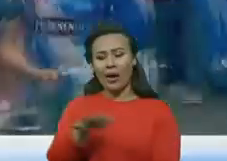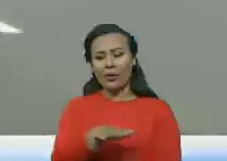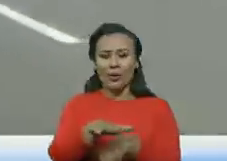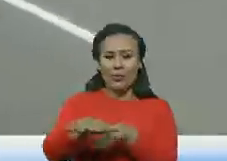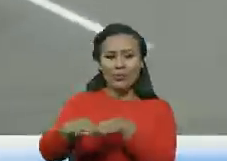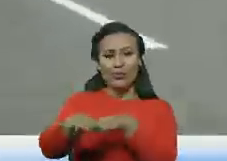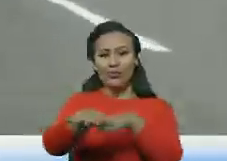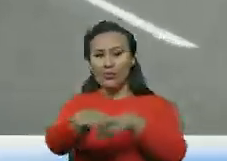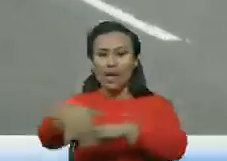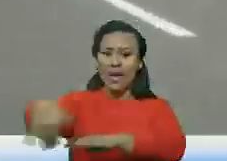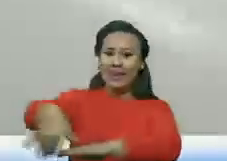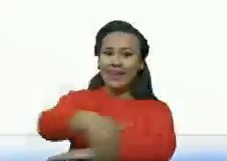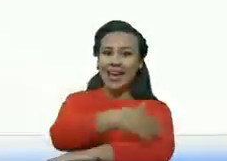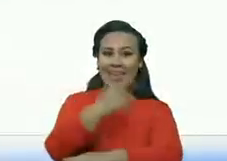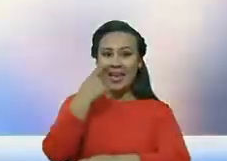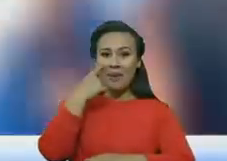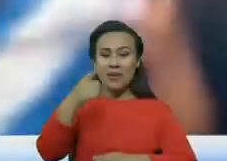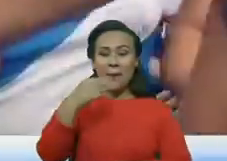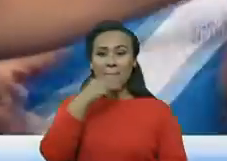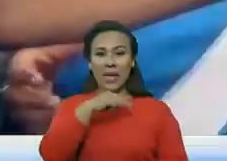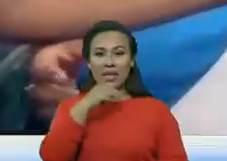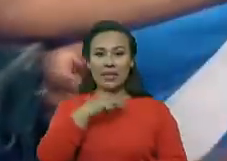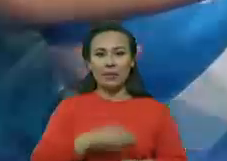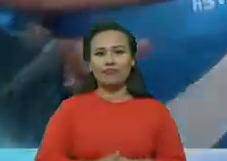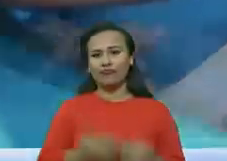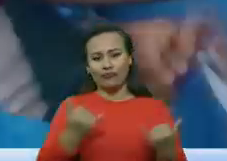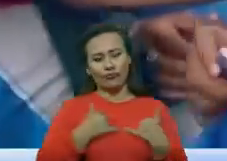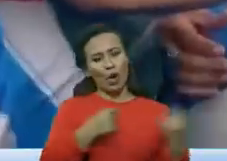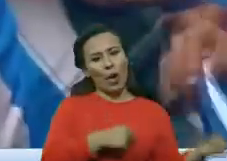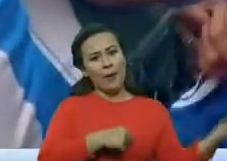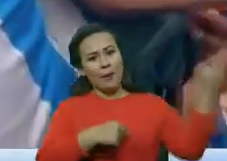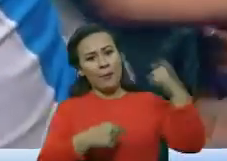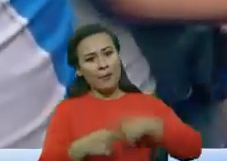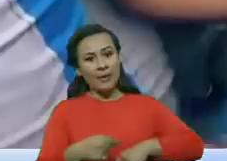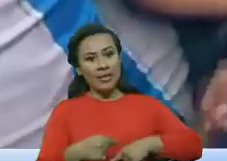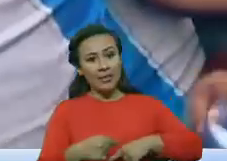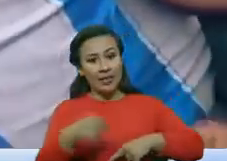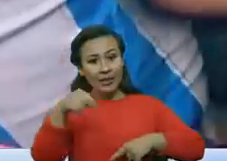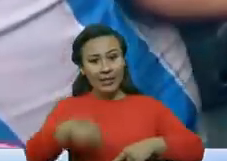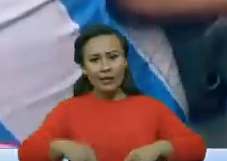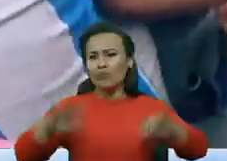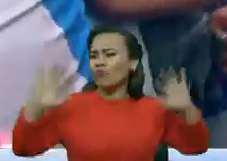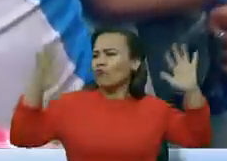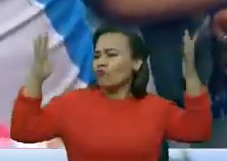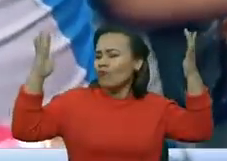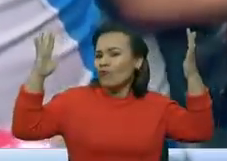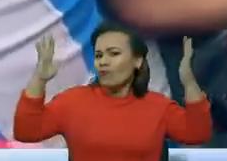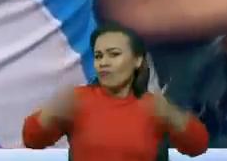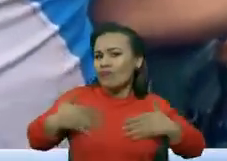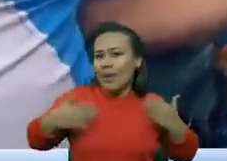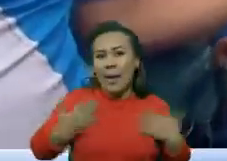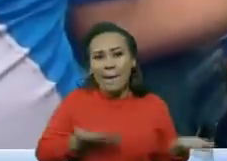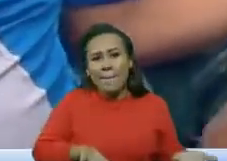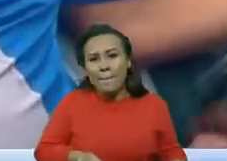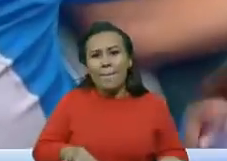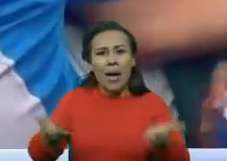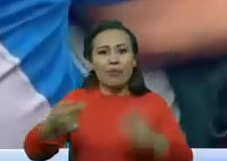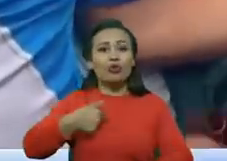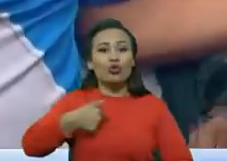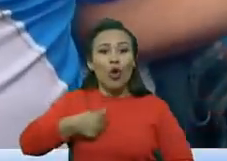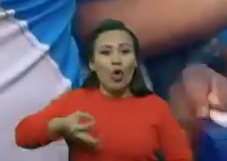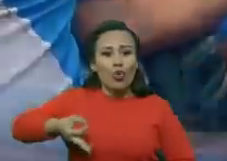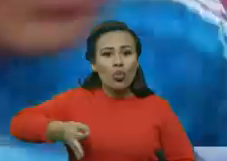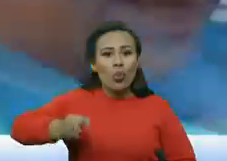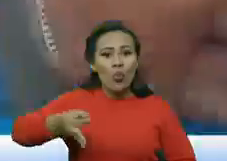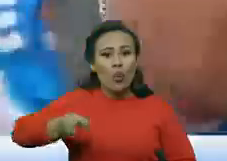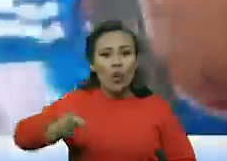las principales calles del puerto manabita. ¡Venimos aquí a festejar el campeonato del bombillo! ¡Vamos, Durán! ¡Durán